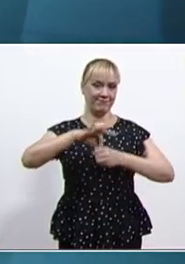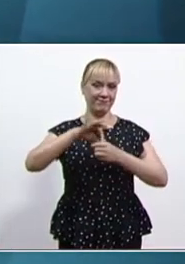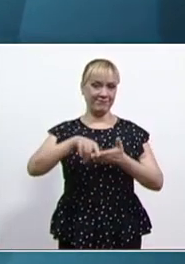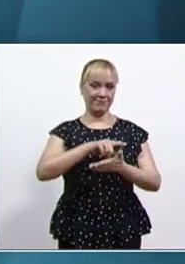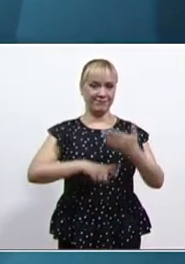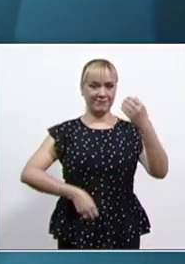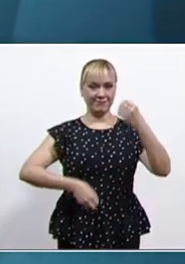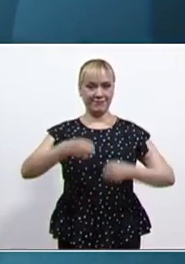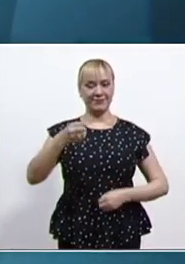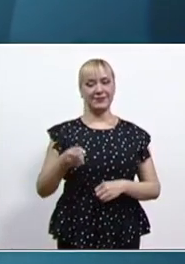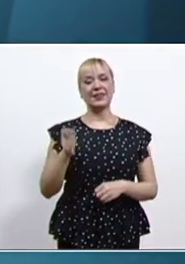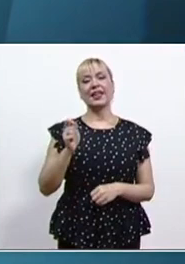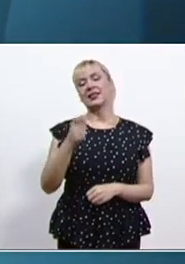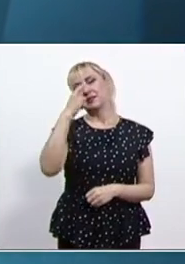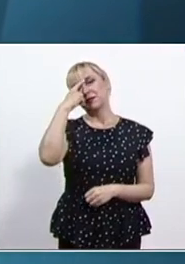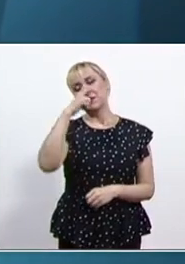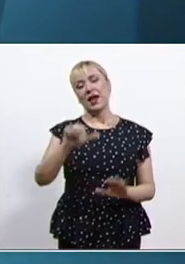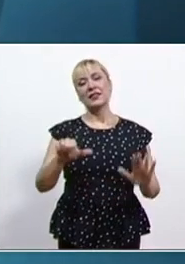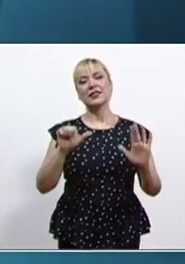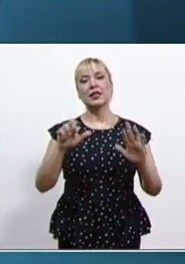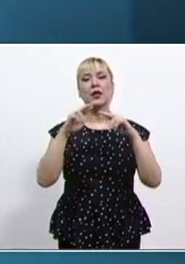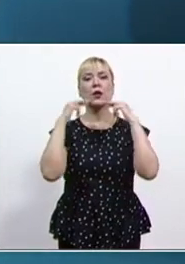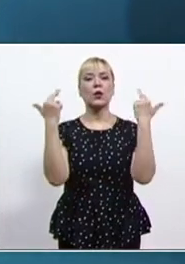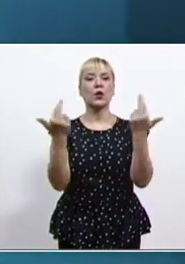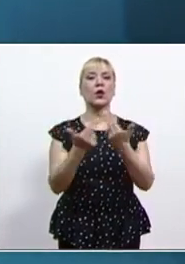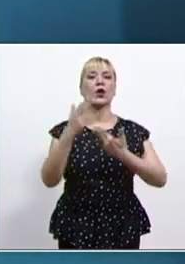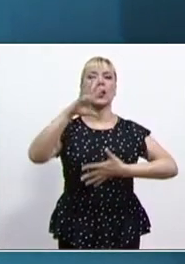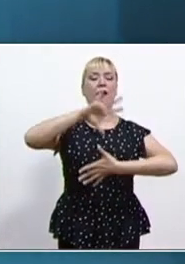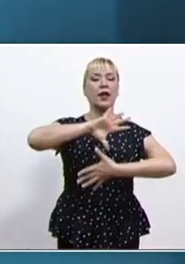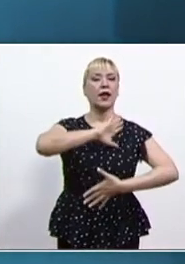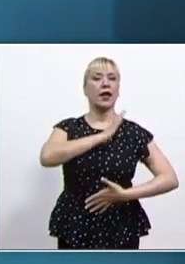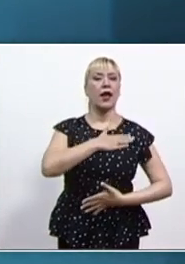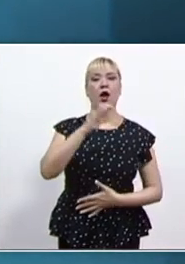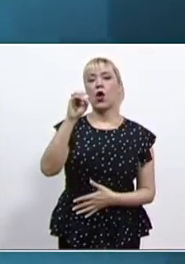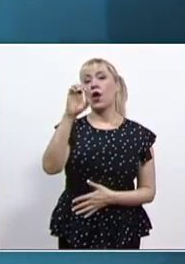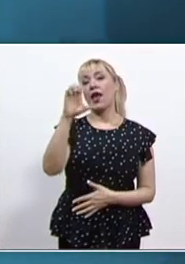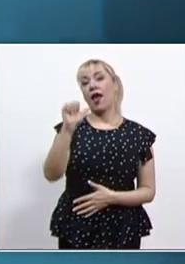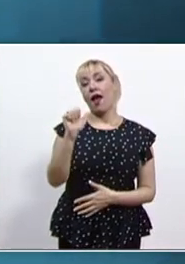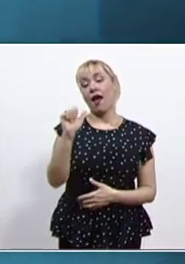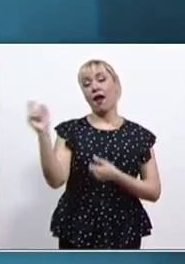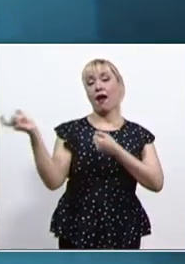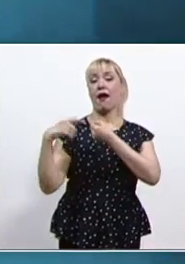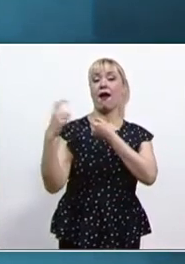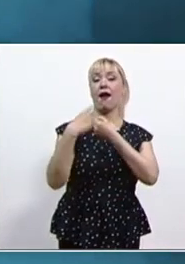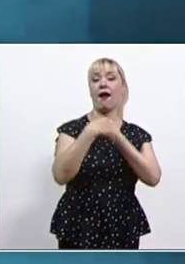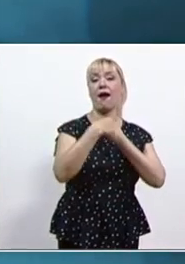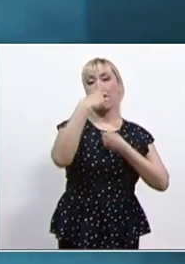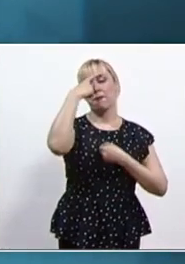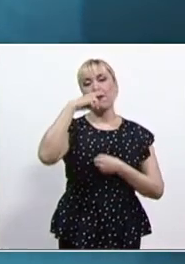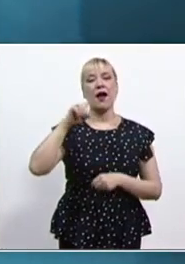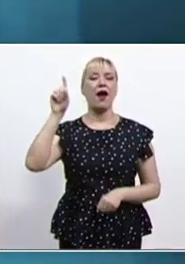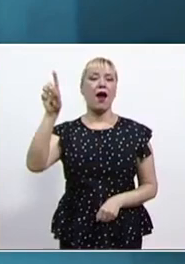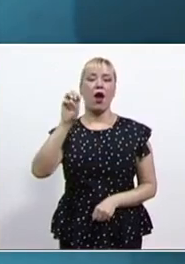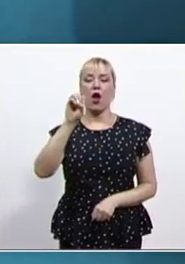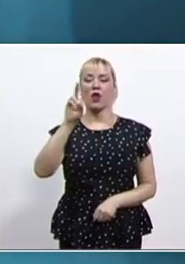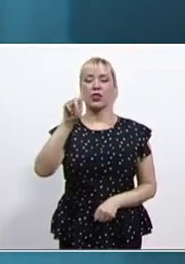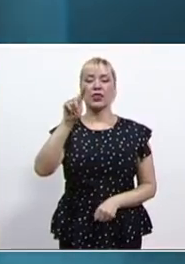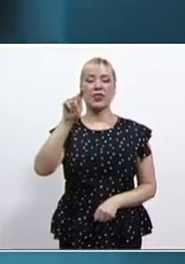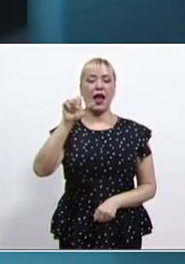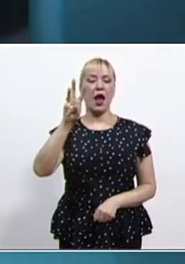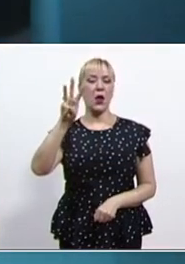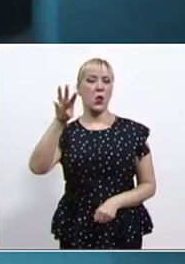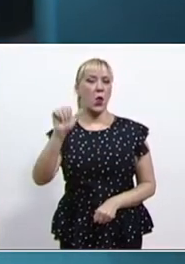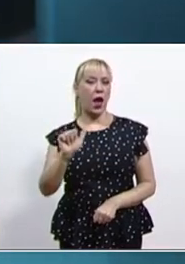Federación en la 16ª reunión interamericana de la OEA en Ottawa, Canadá. El encuentro tuvo el objetivo de promover un intercambio